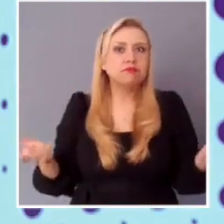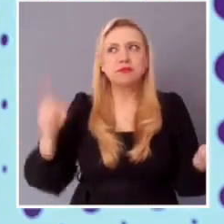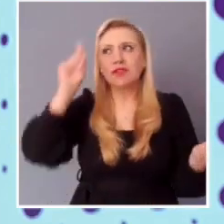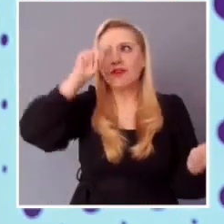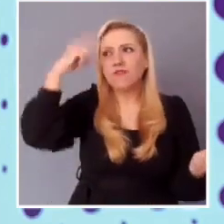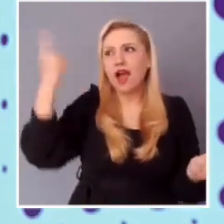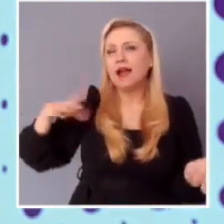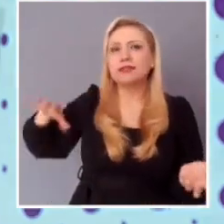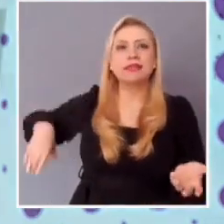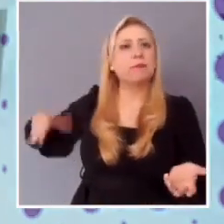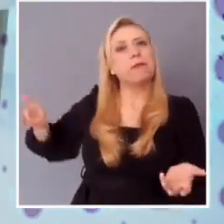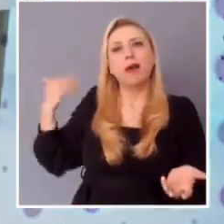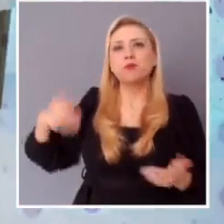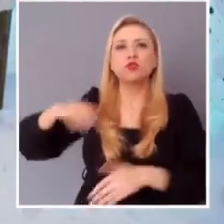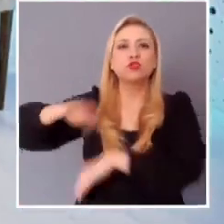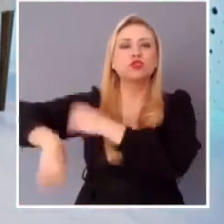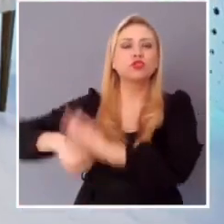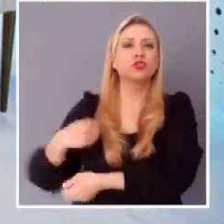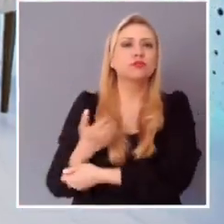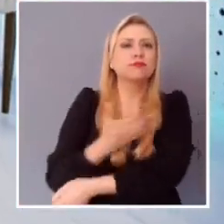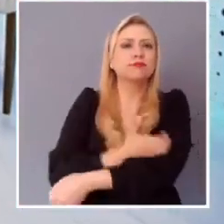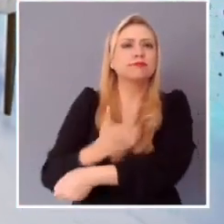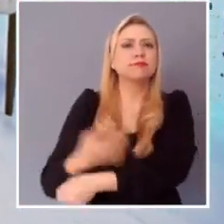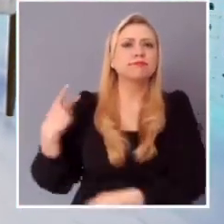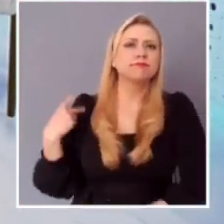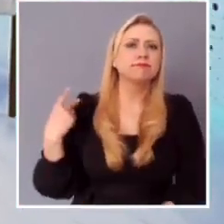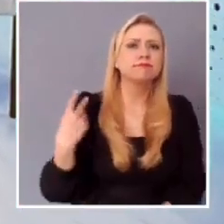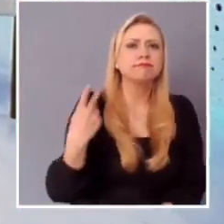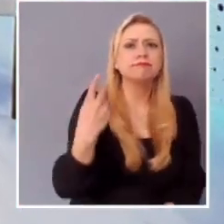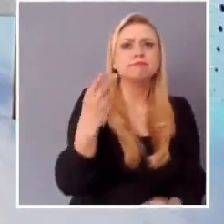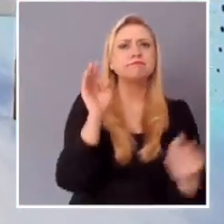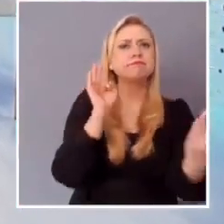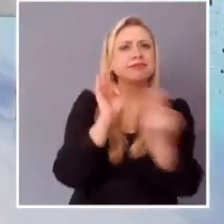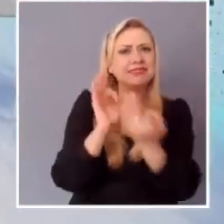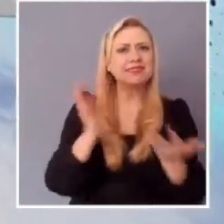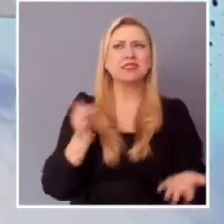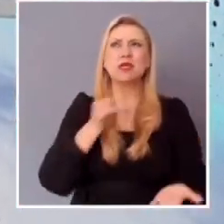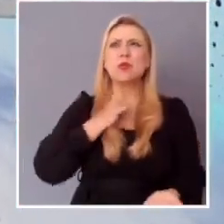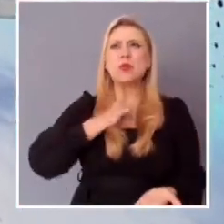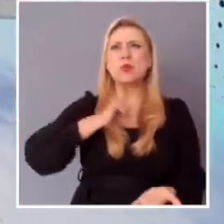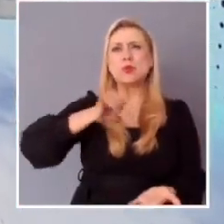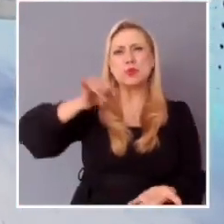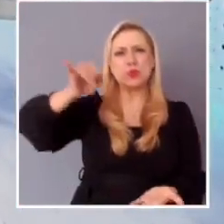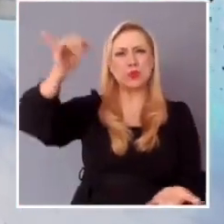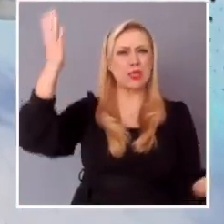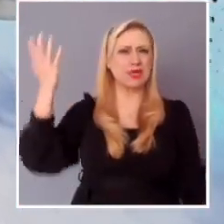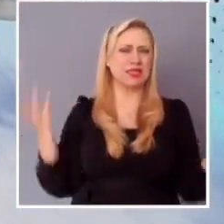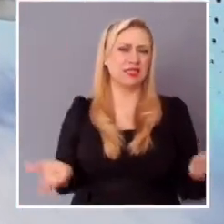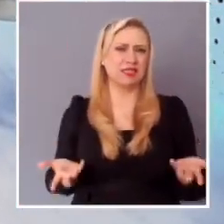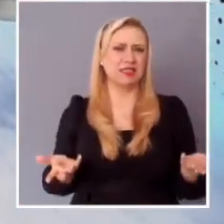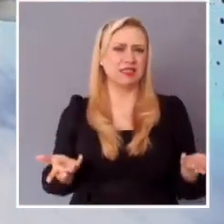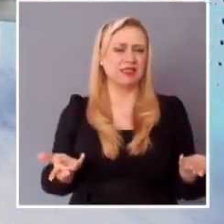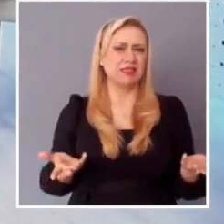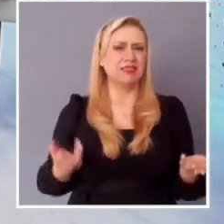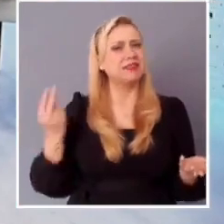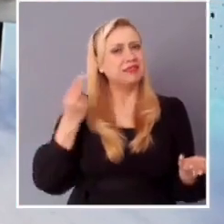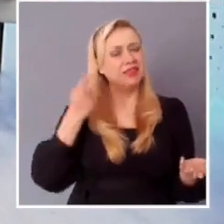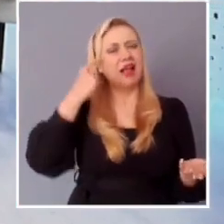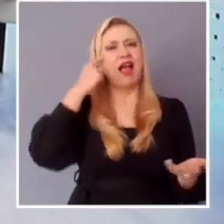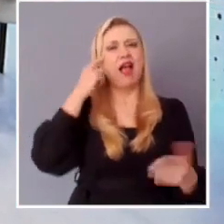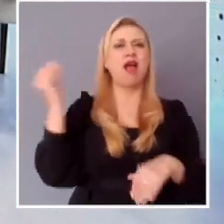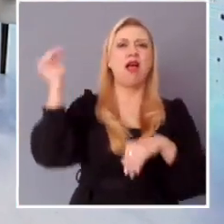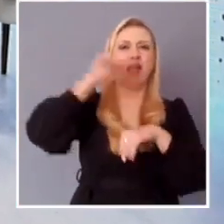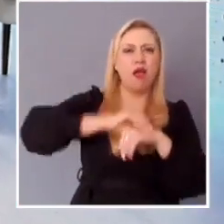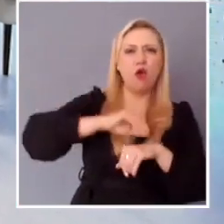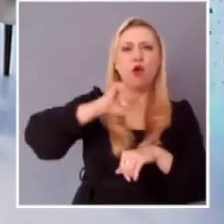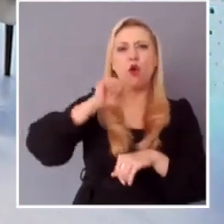el acceso para todos y para todas. Entonces, está la parte como de la rehabilitación incluso, ¿no? O sea, es decir, como la parte de ver cómo vamos a